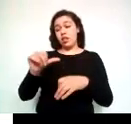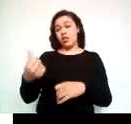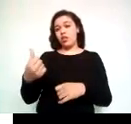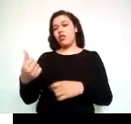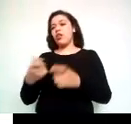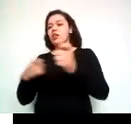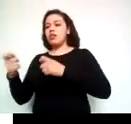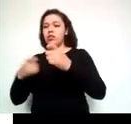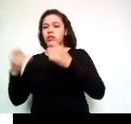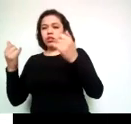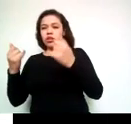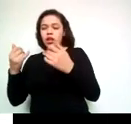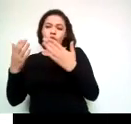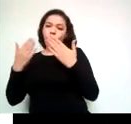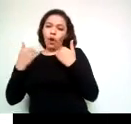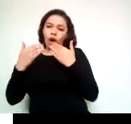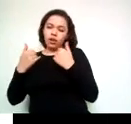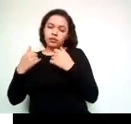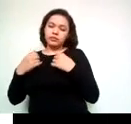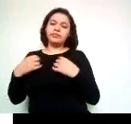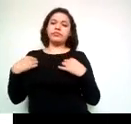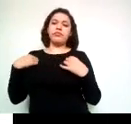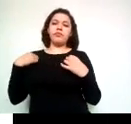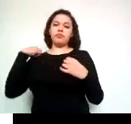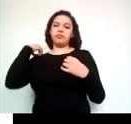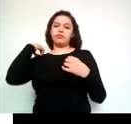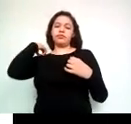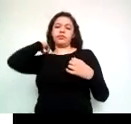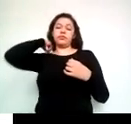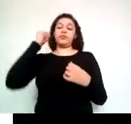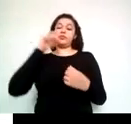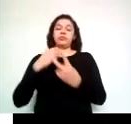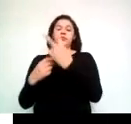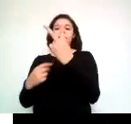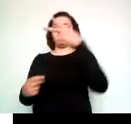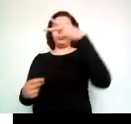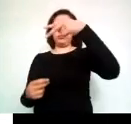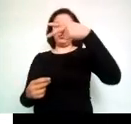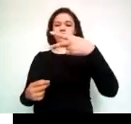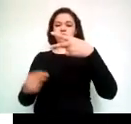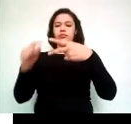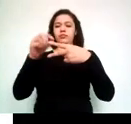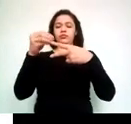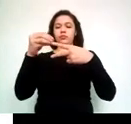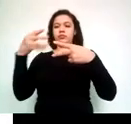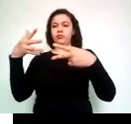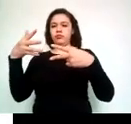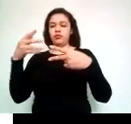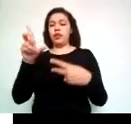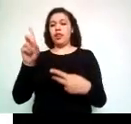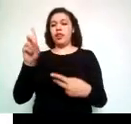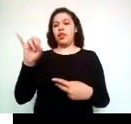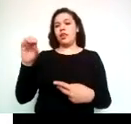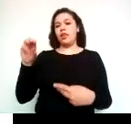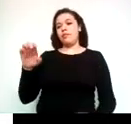sobre el trabajo. A su vez, los dominios se dividen en dimensiones. En el dominio de